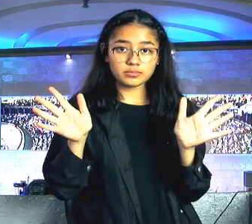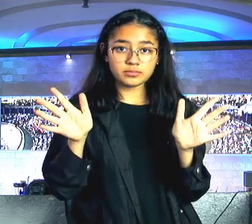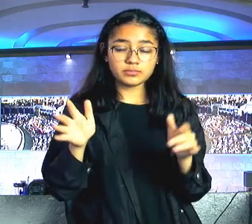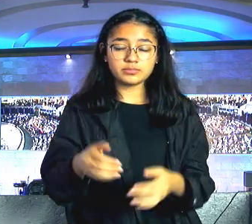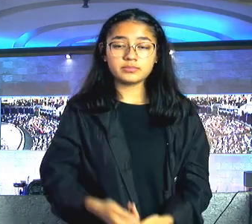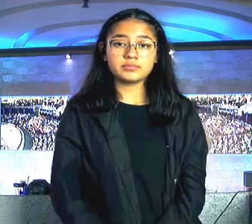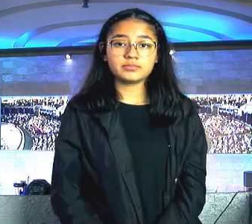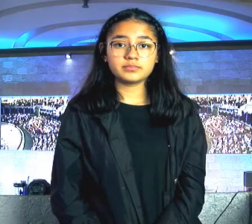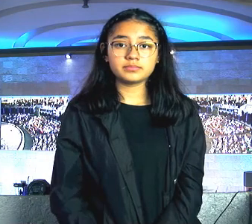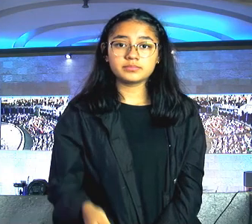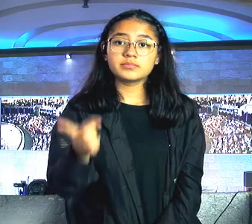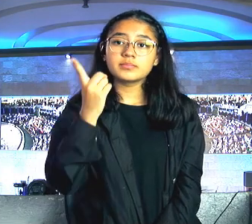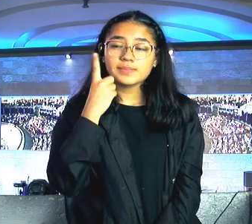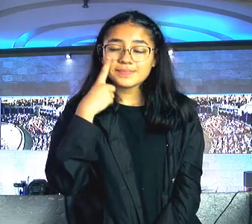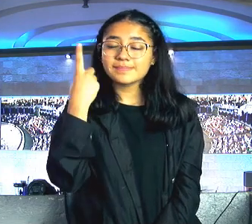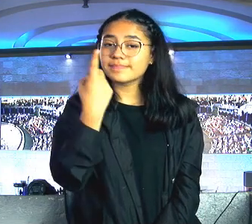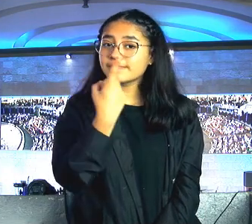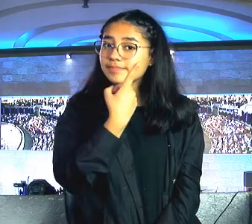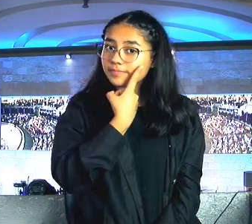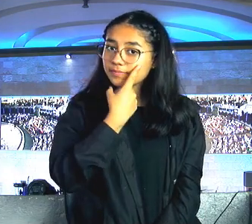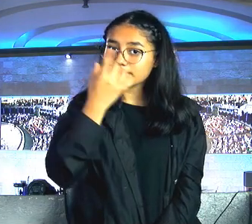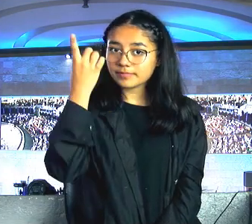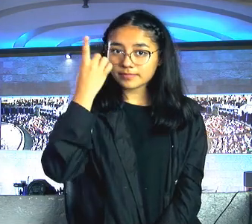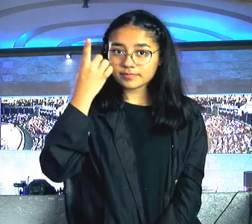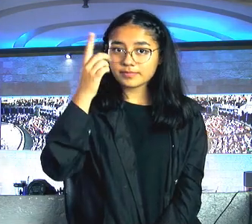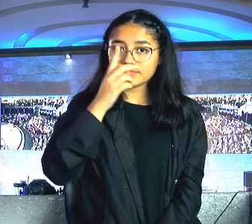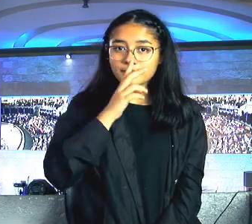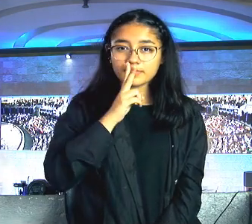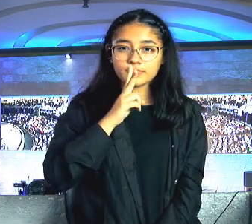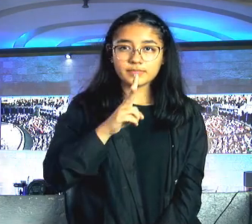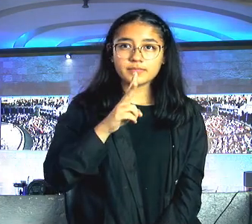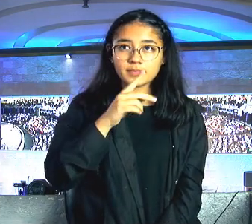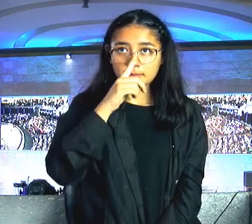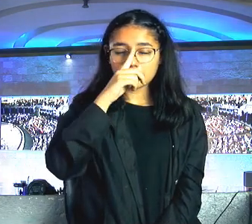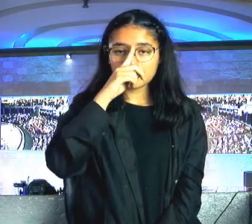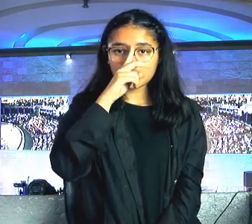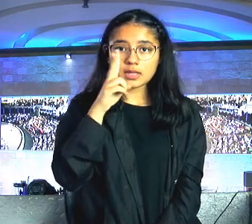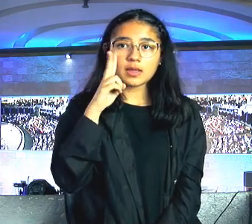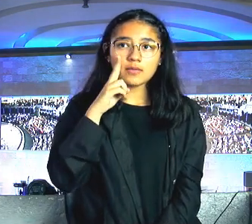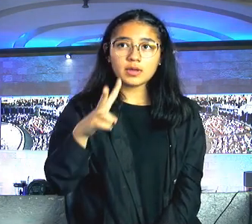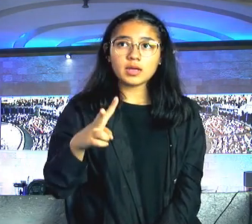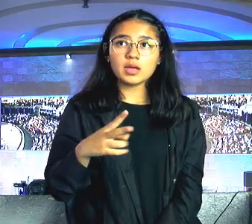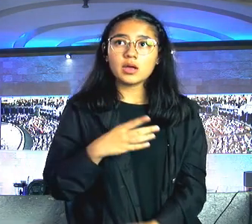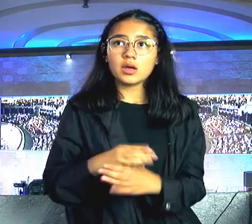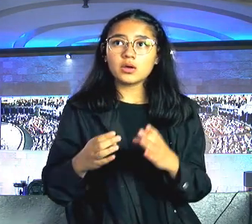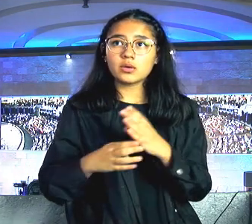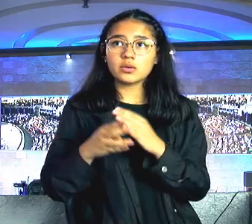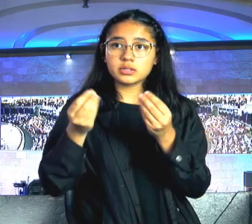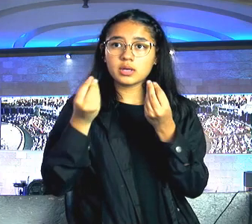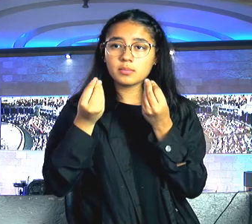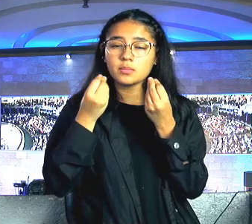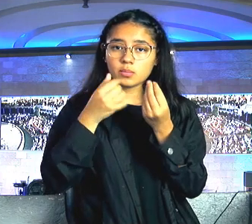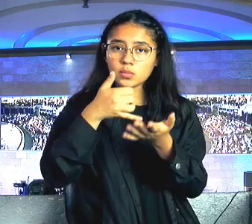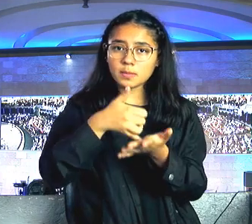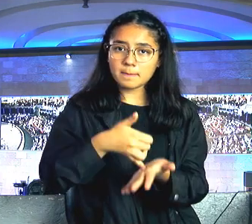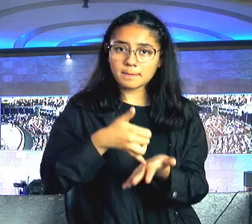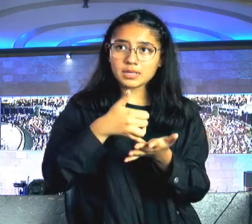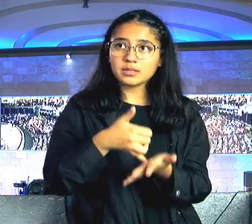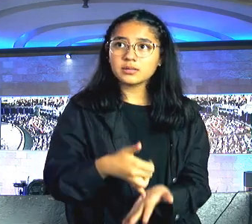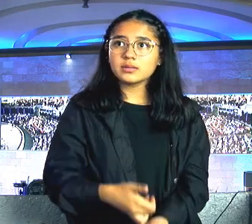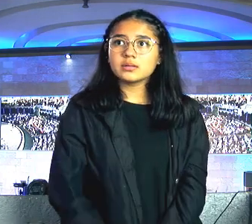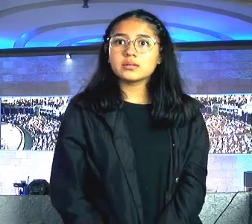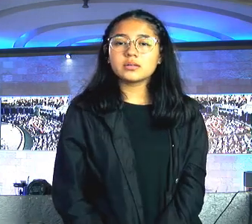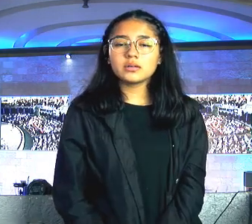por sus ojos. A lo mejor tú y yo podemos ver algo muy pesado, y yo no sé si eso está